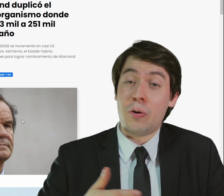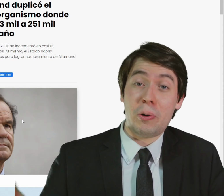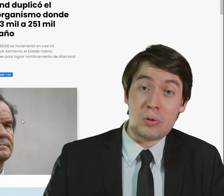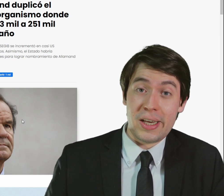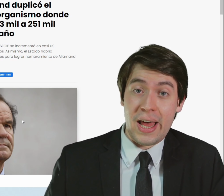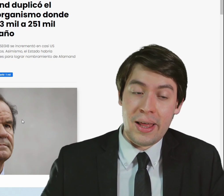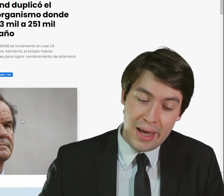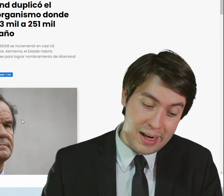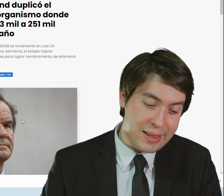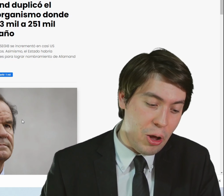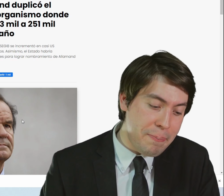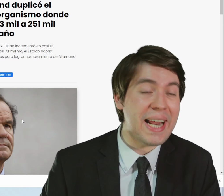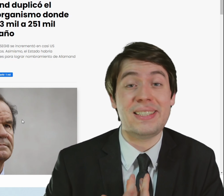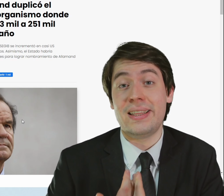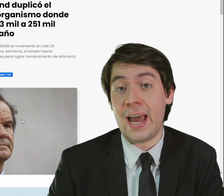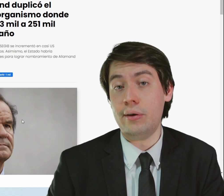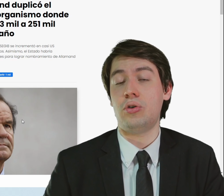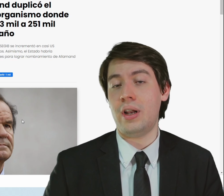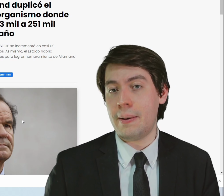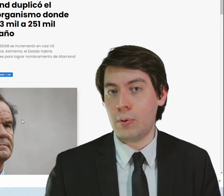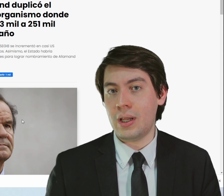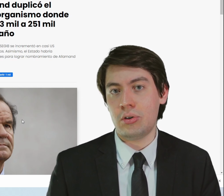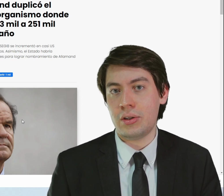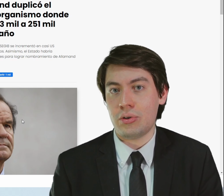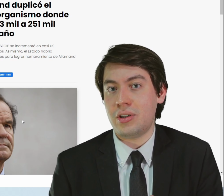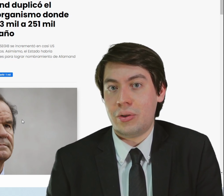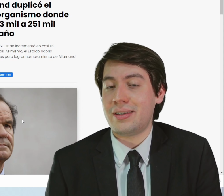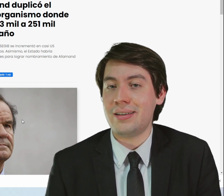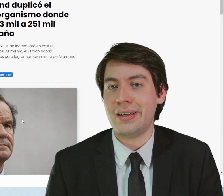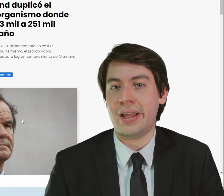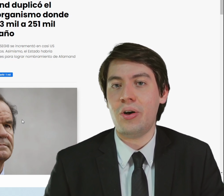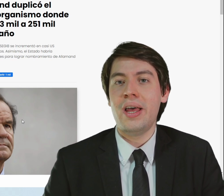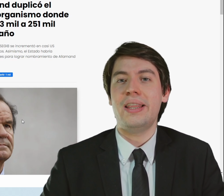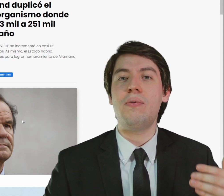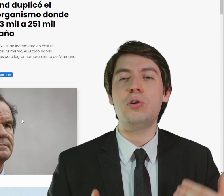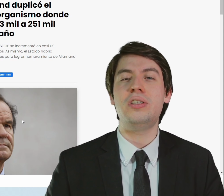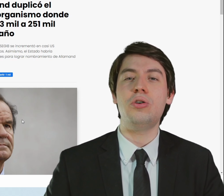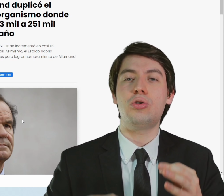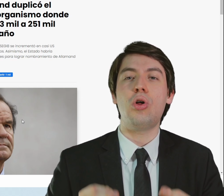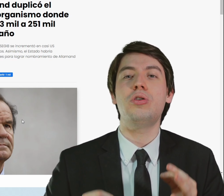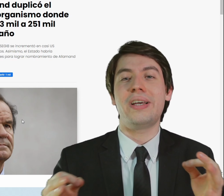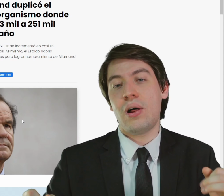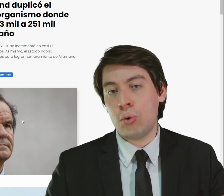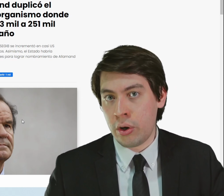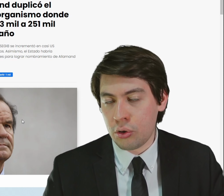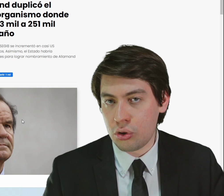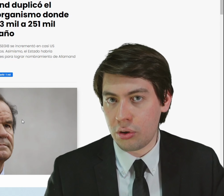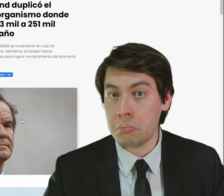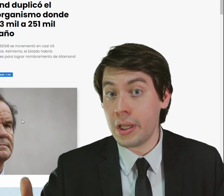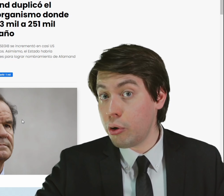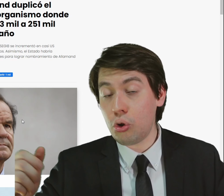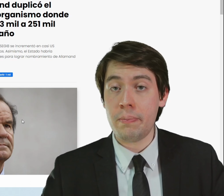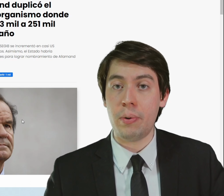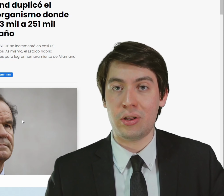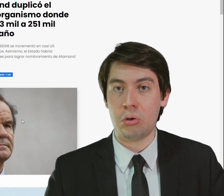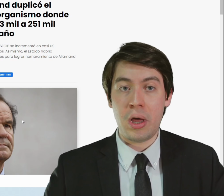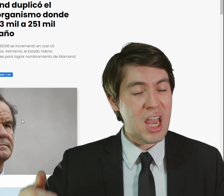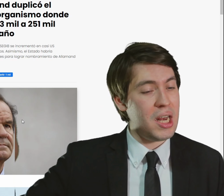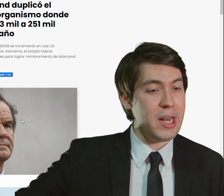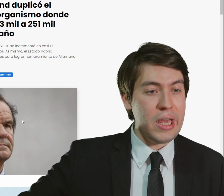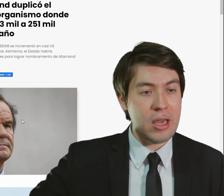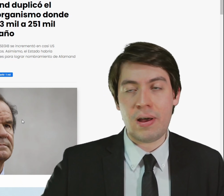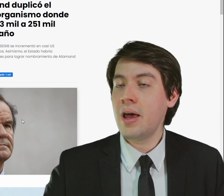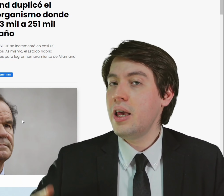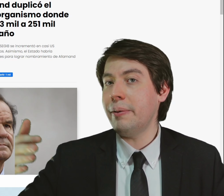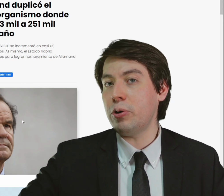el estado no produce nada el estado es parasitario sobre la población entonces dónde sale ese dinero del bolsillo de todos y cada uno de nosotros de nuestros impuestos